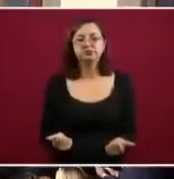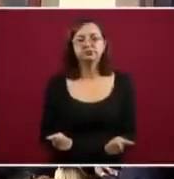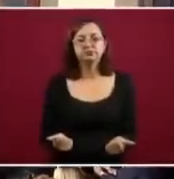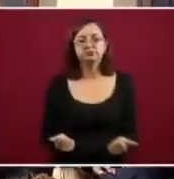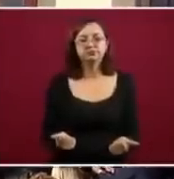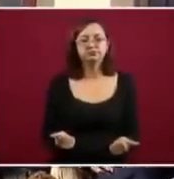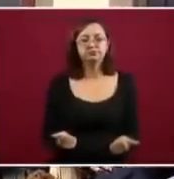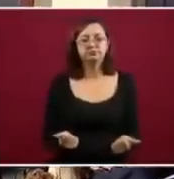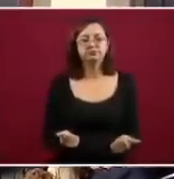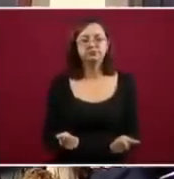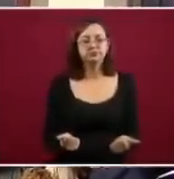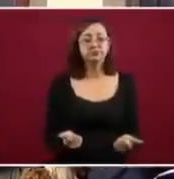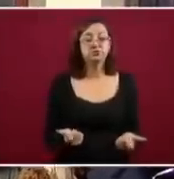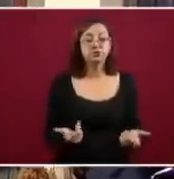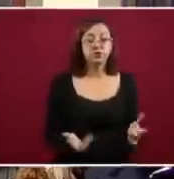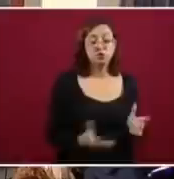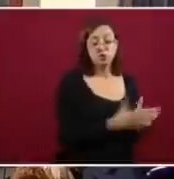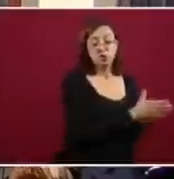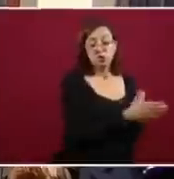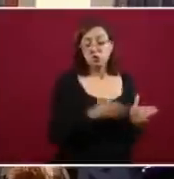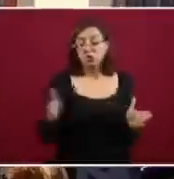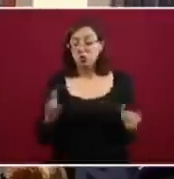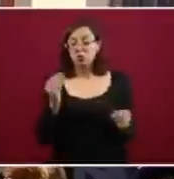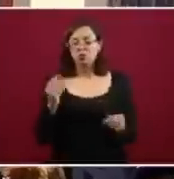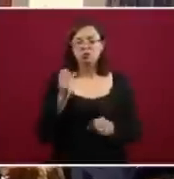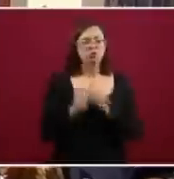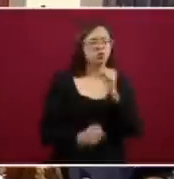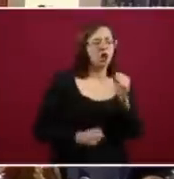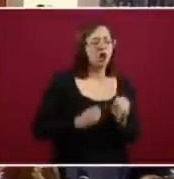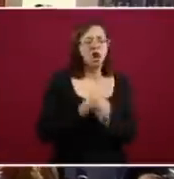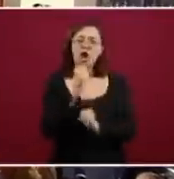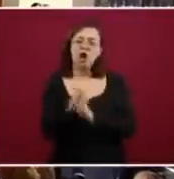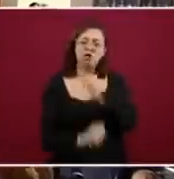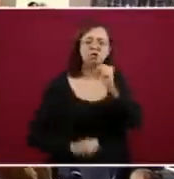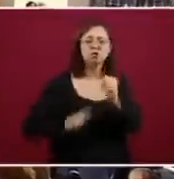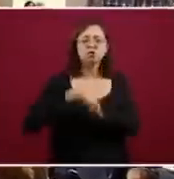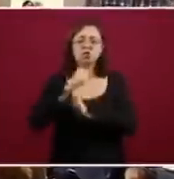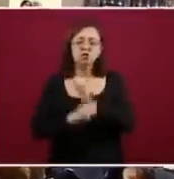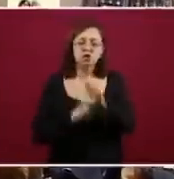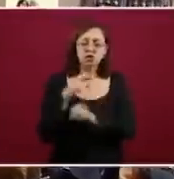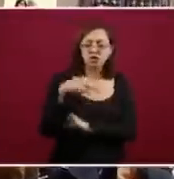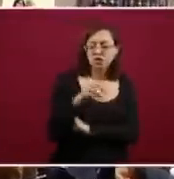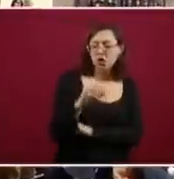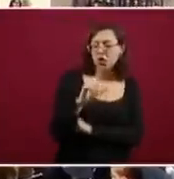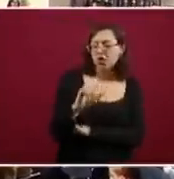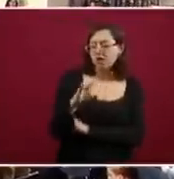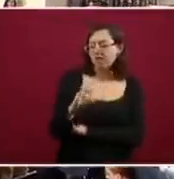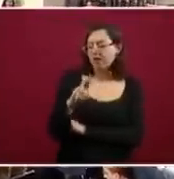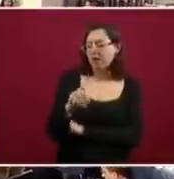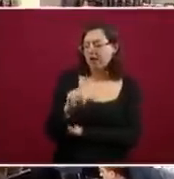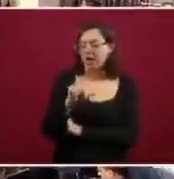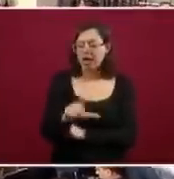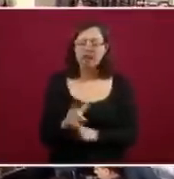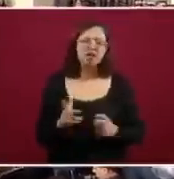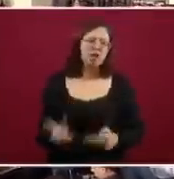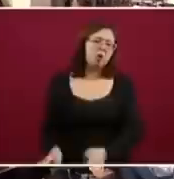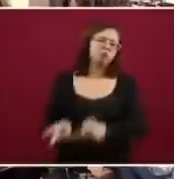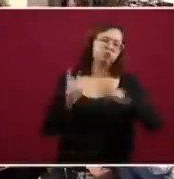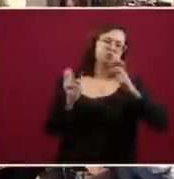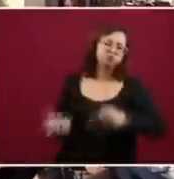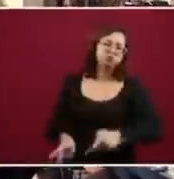duró mucho tiempo el periodo neoliberal el periodo de saqueo